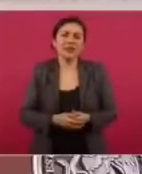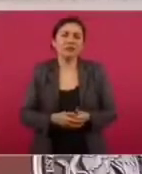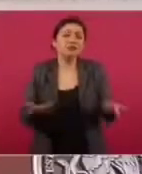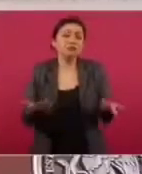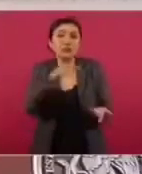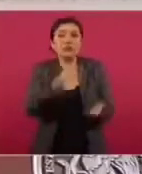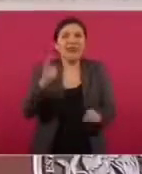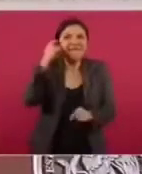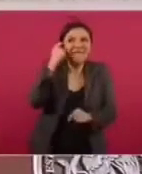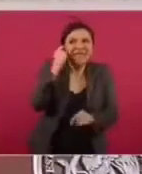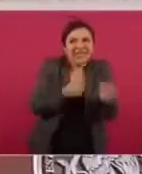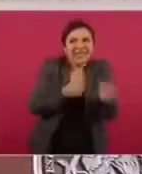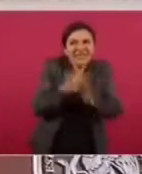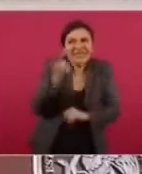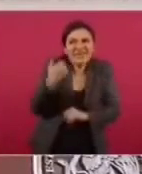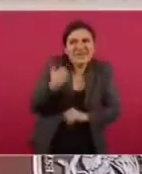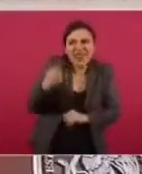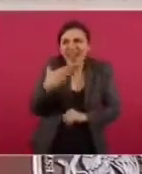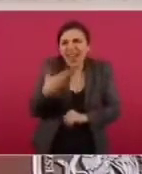Pero ya se están frotando las manos,